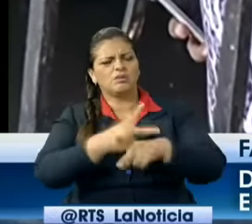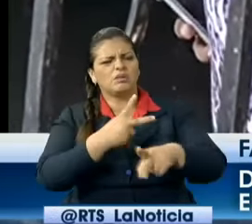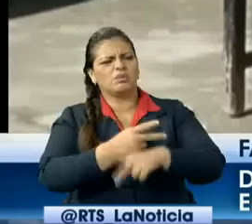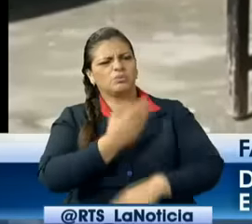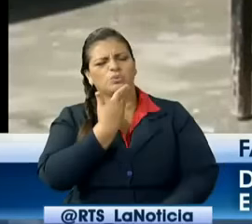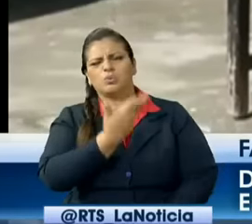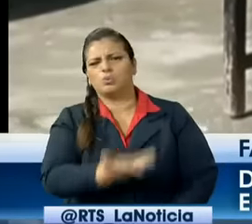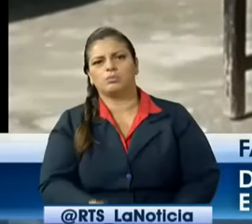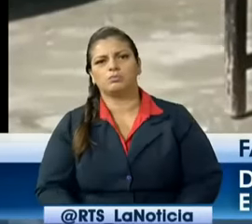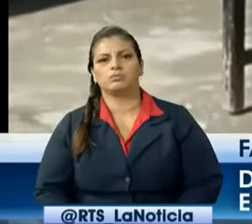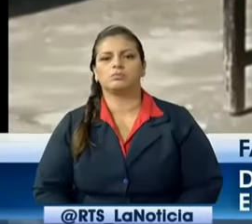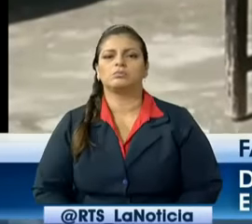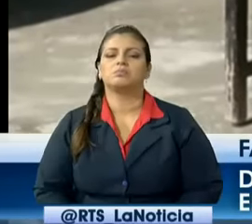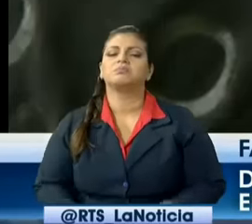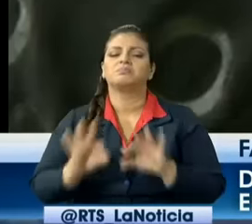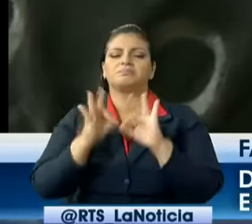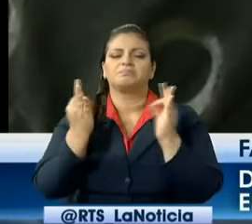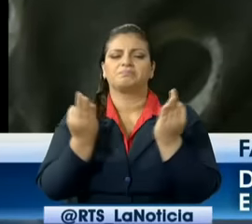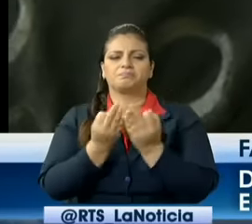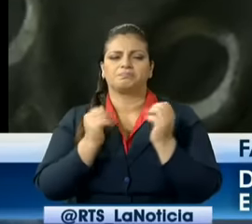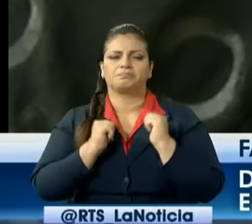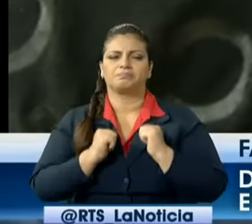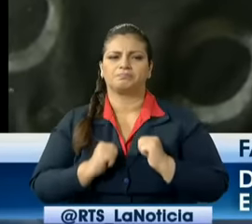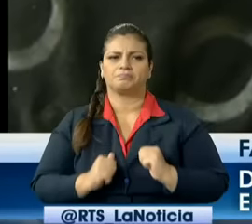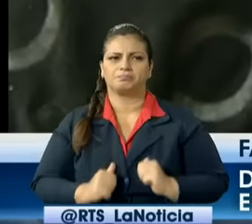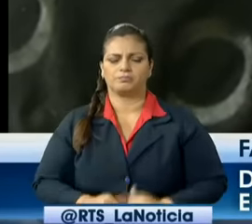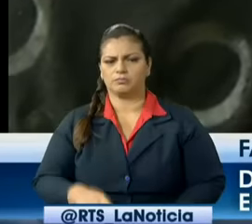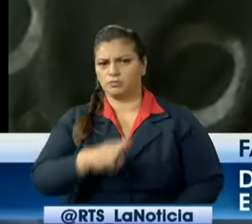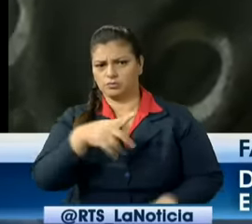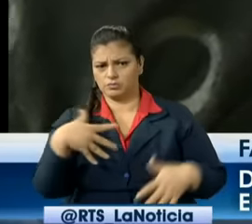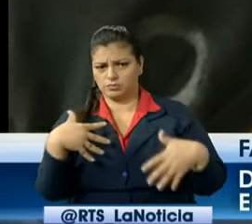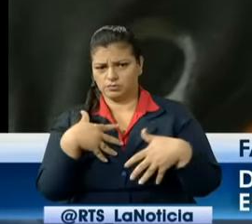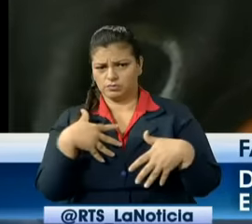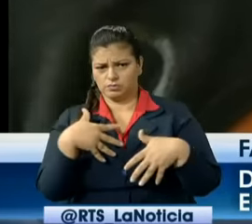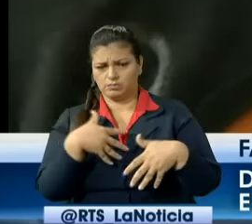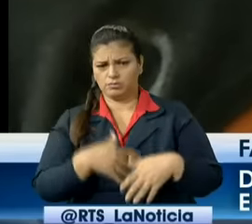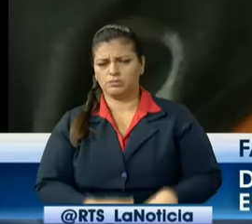y la espina de la muerte. Ustedes temen por sus vidas, ¿por qué?